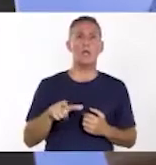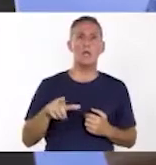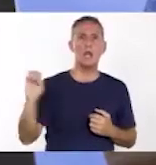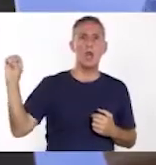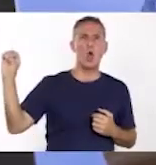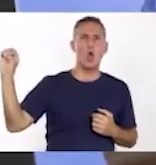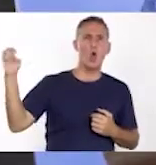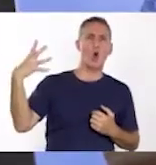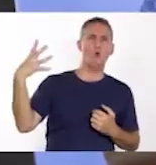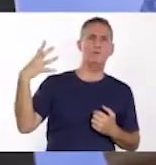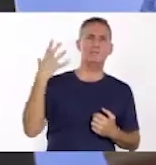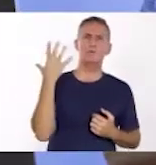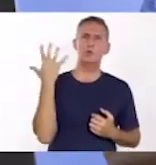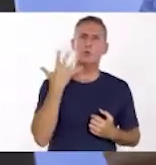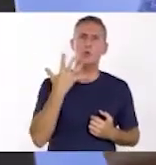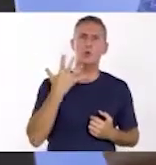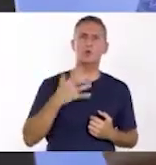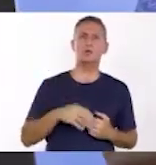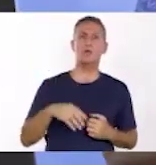por Agamenón.